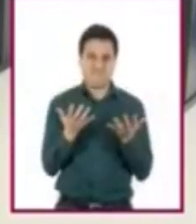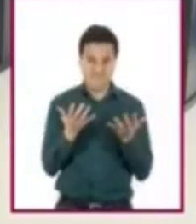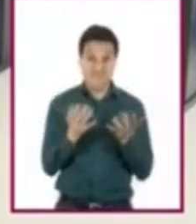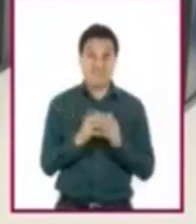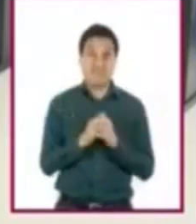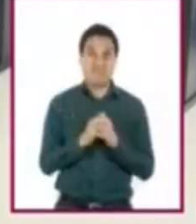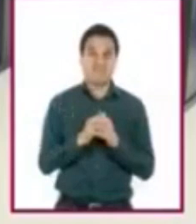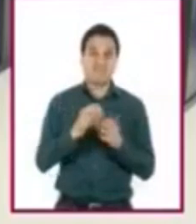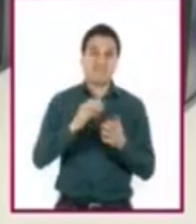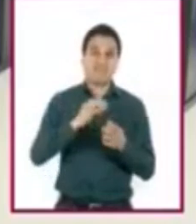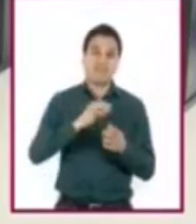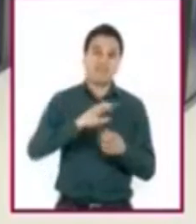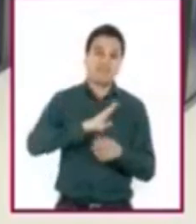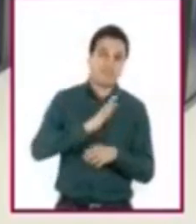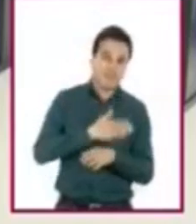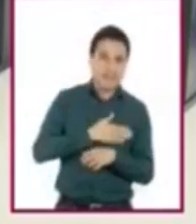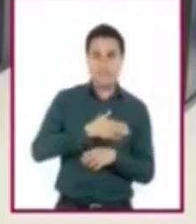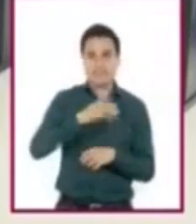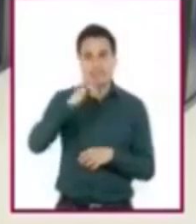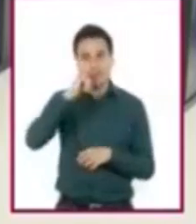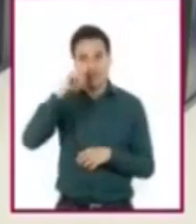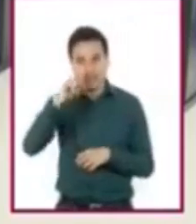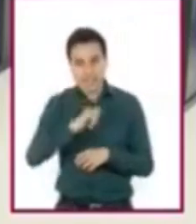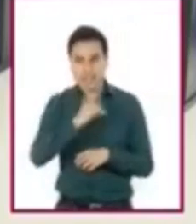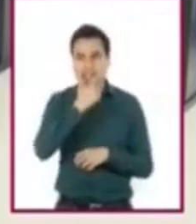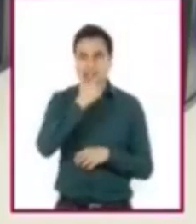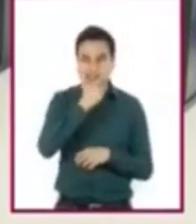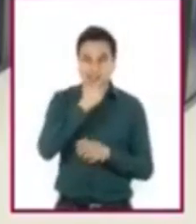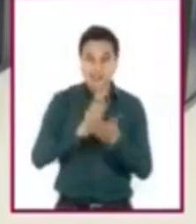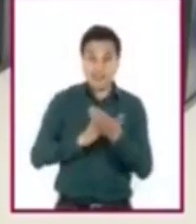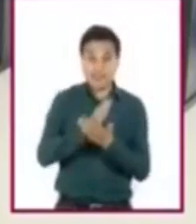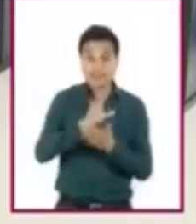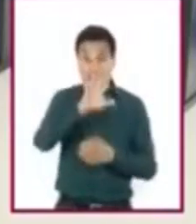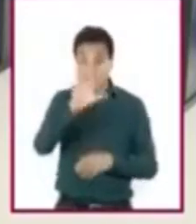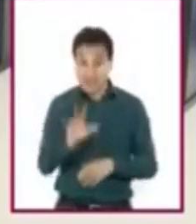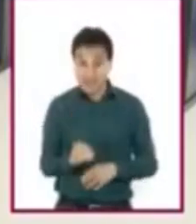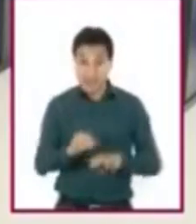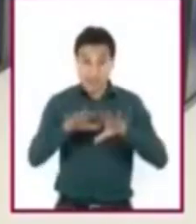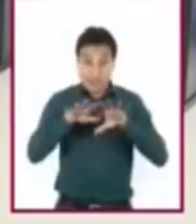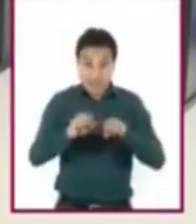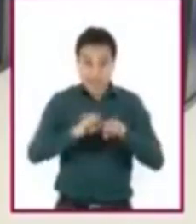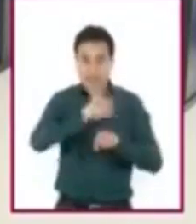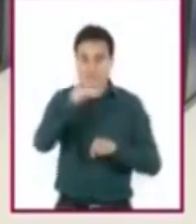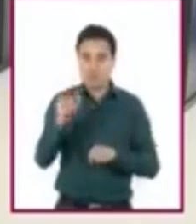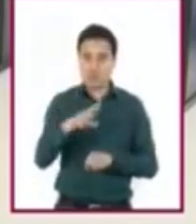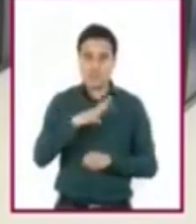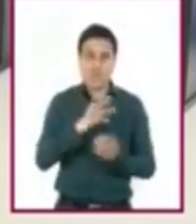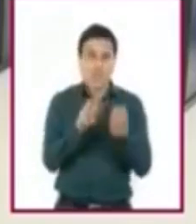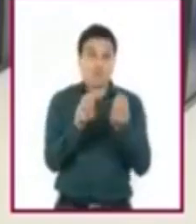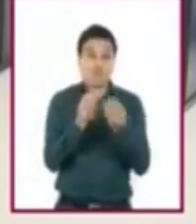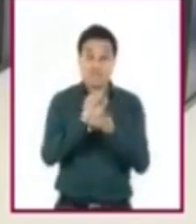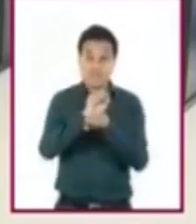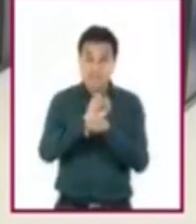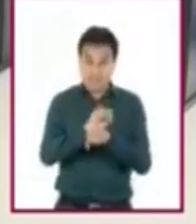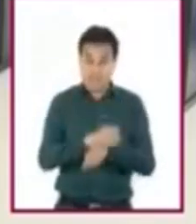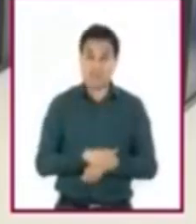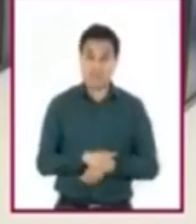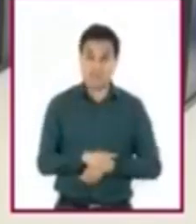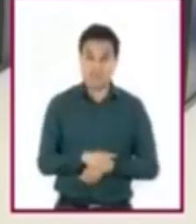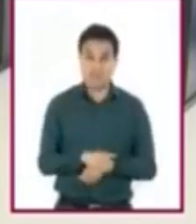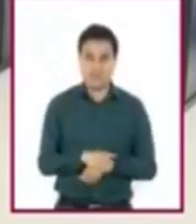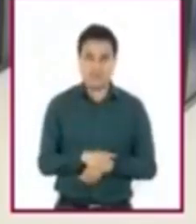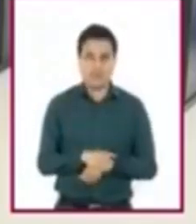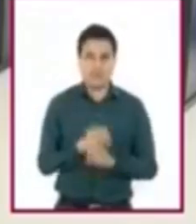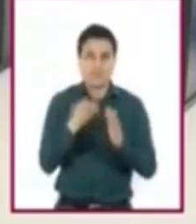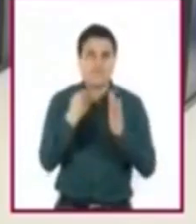visión ignora los miles de personas que al ser conquistadas se convirtieron en esclavos. Entonces tenemos una historia que no hablaba de